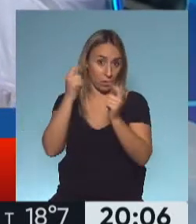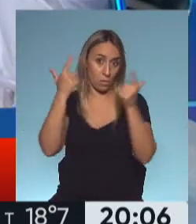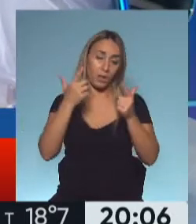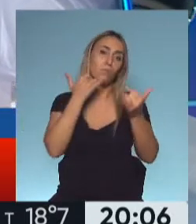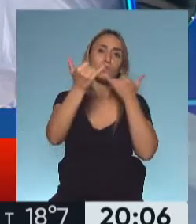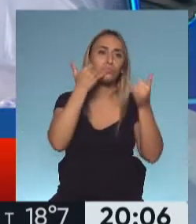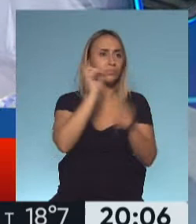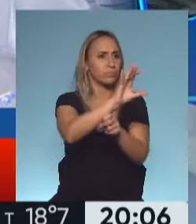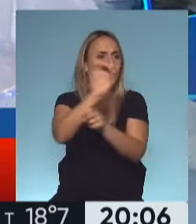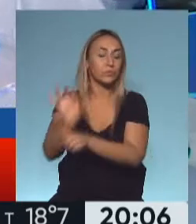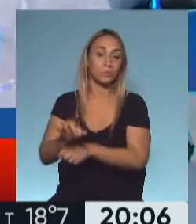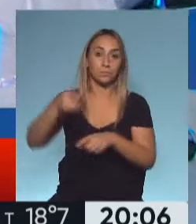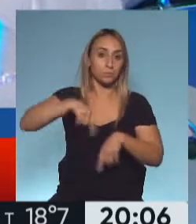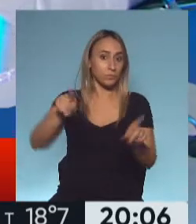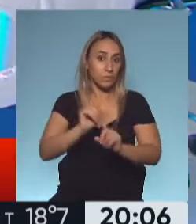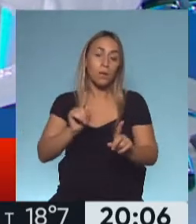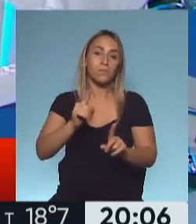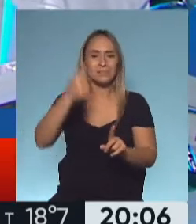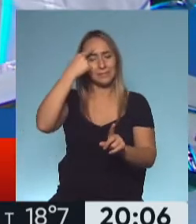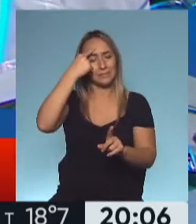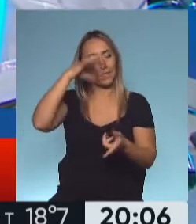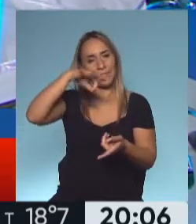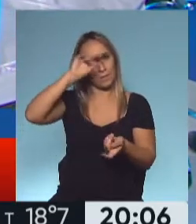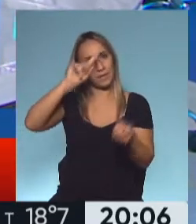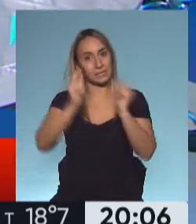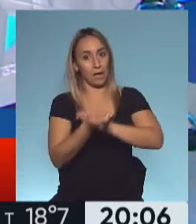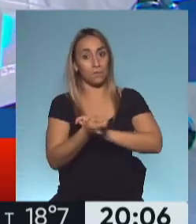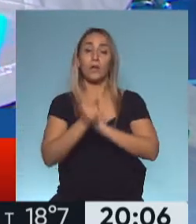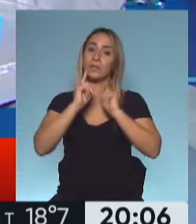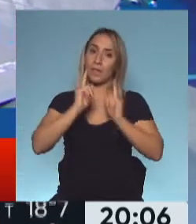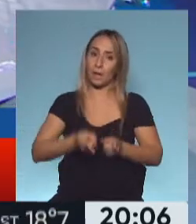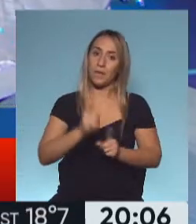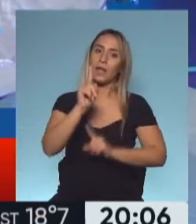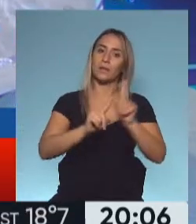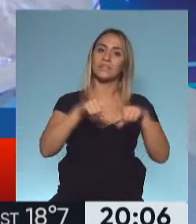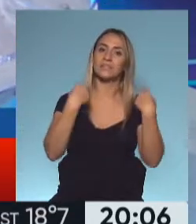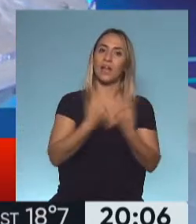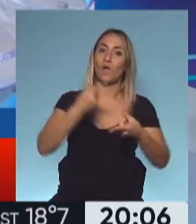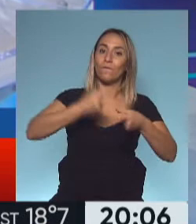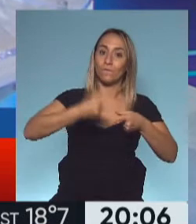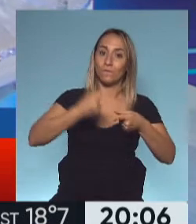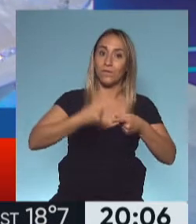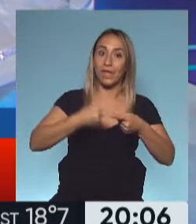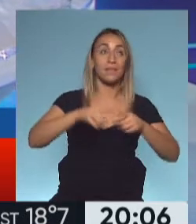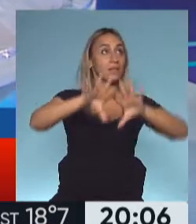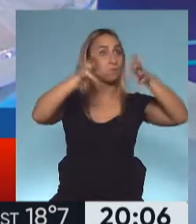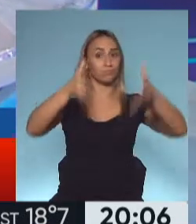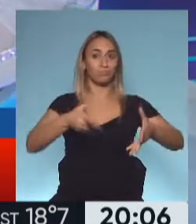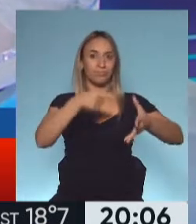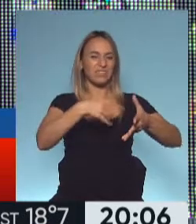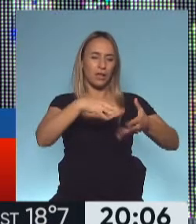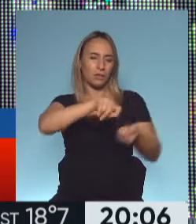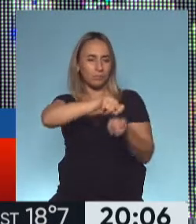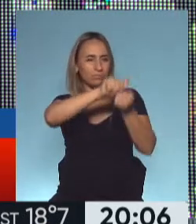envío a domicilio y tuvieron que hacerlo. Incluso hay algunos salones de fiesta, ¿no? Que si pueden tener el lugar, se han reconvertido